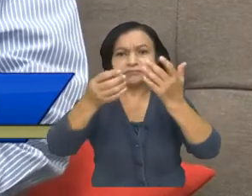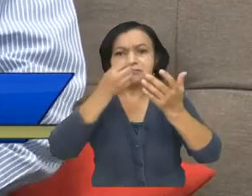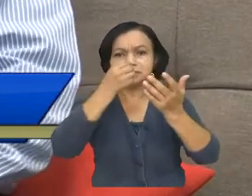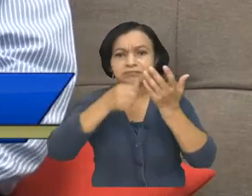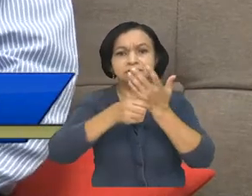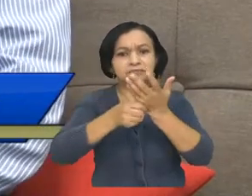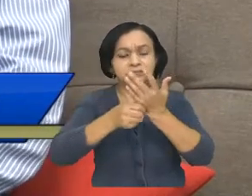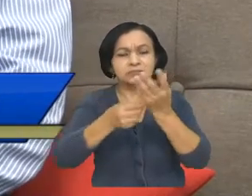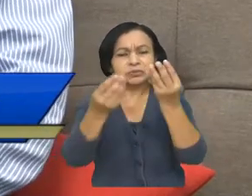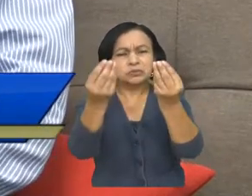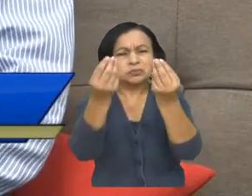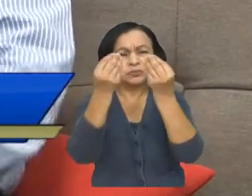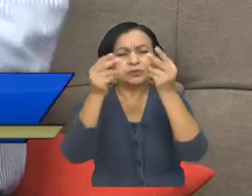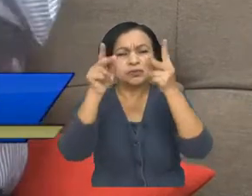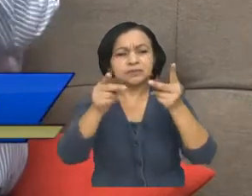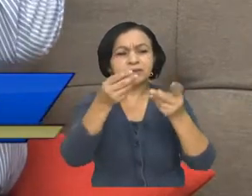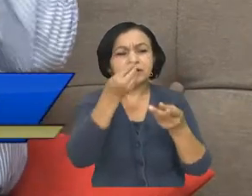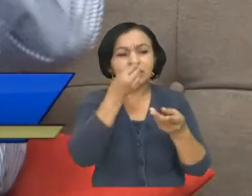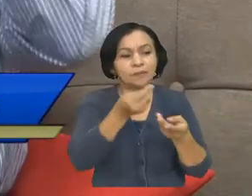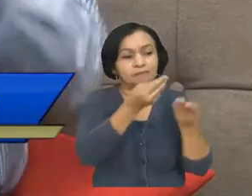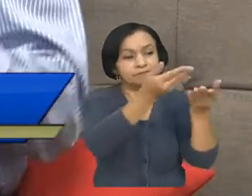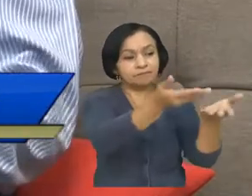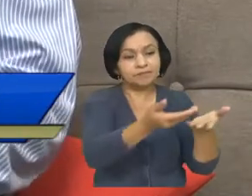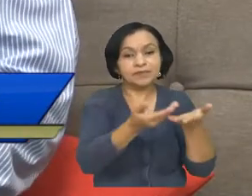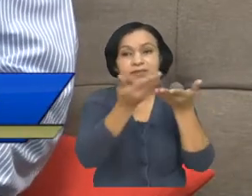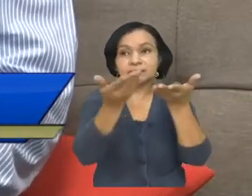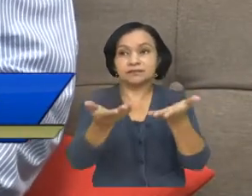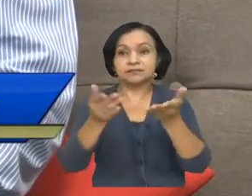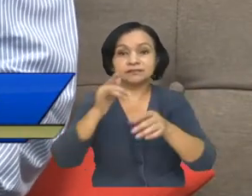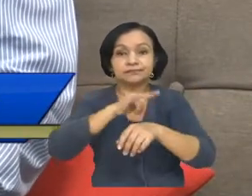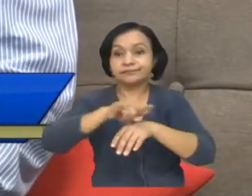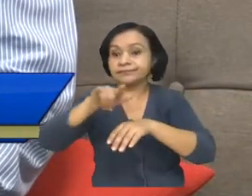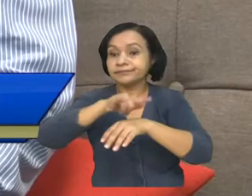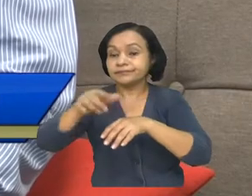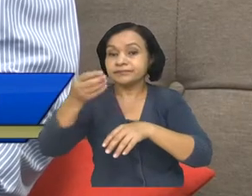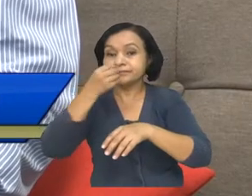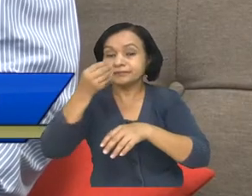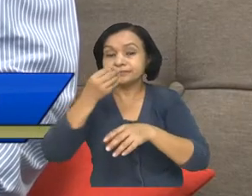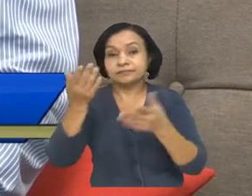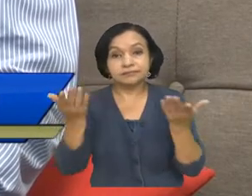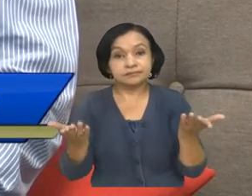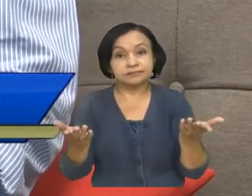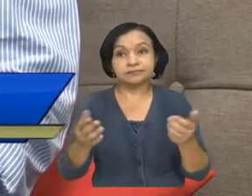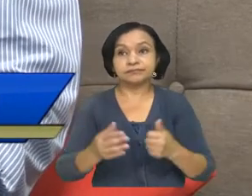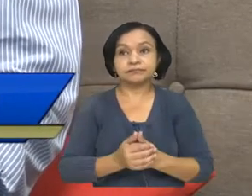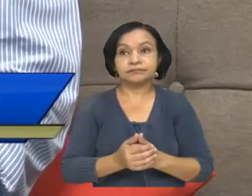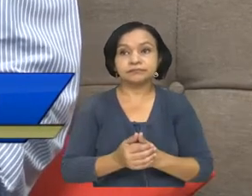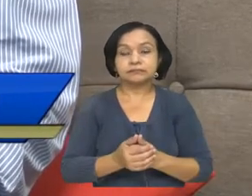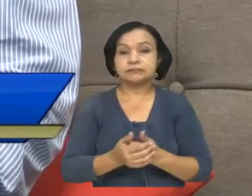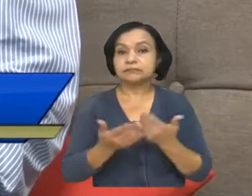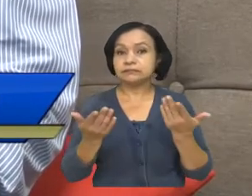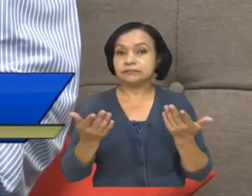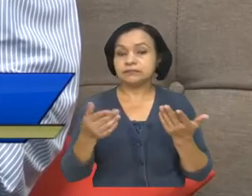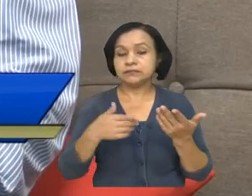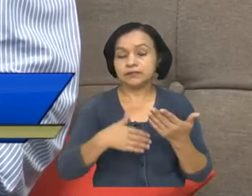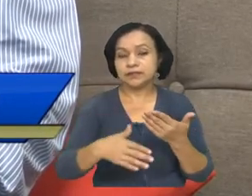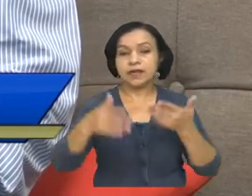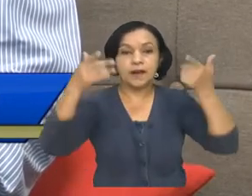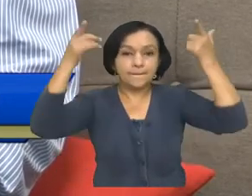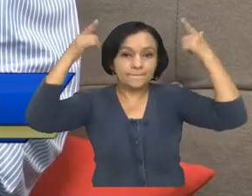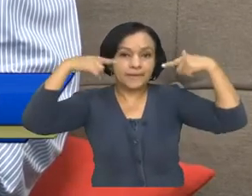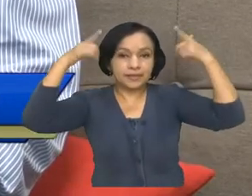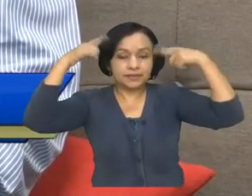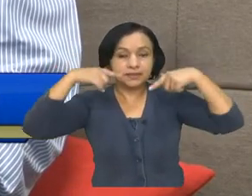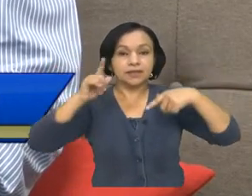que alimentar y teníamos que buscar cómo sobrevivir, ¿verdad? Eso fue ya la parte en Masaya,